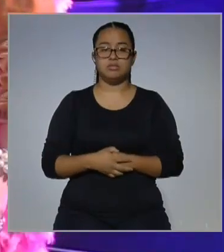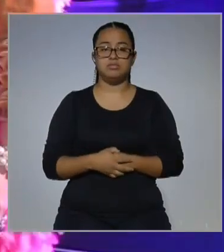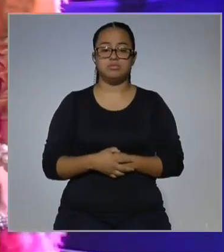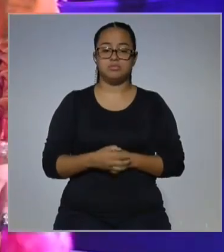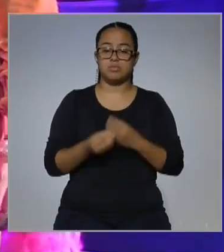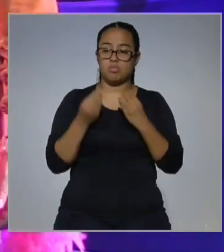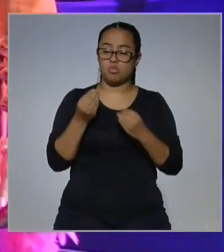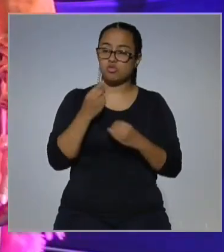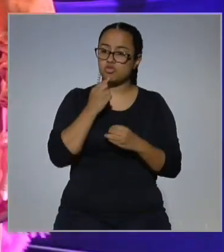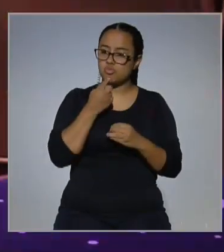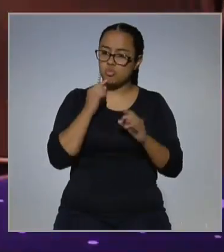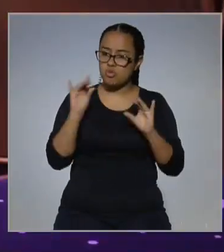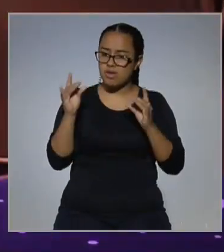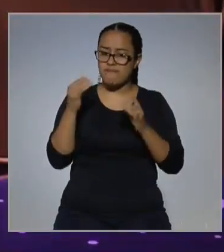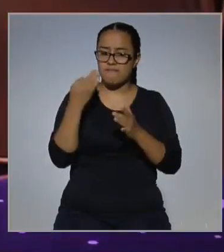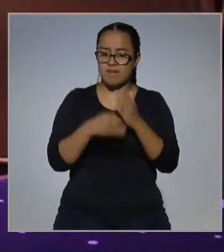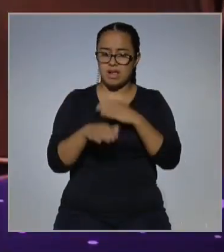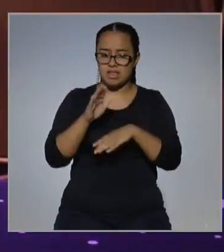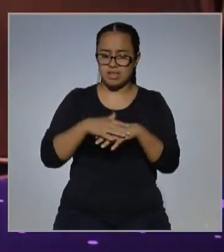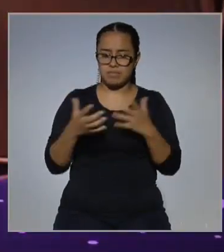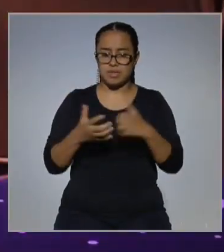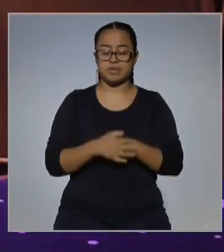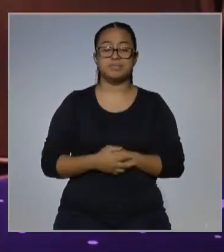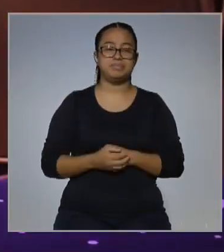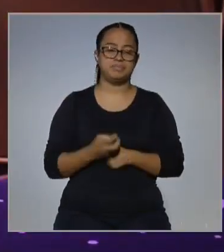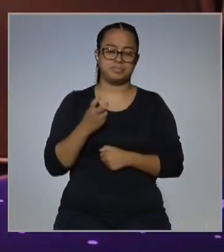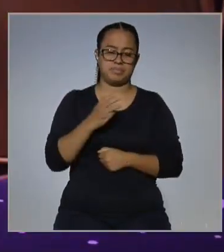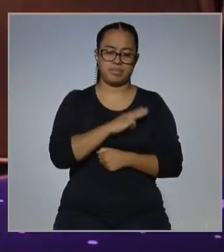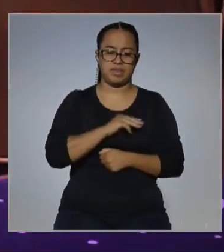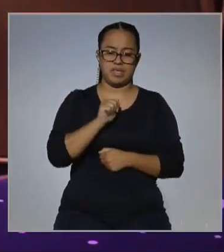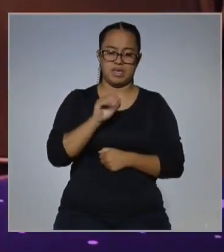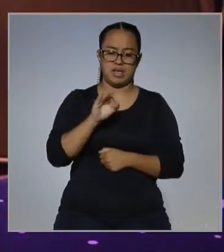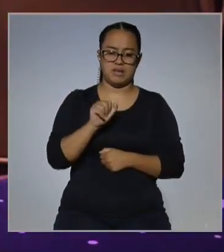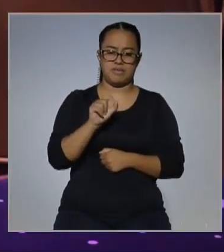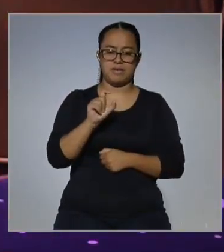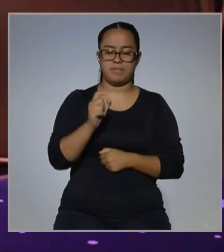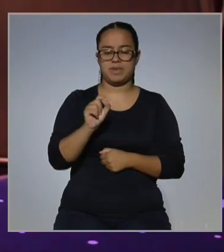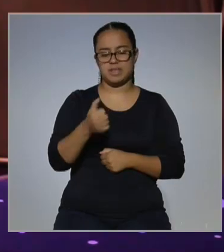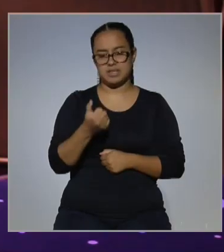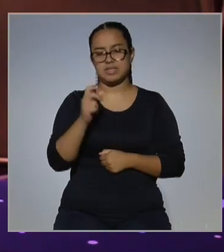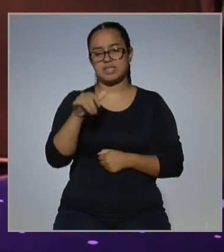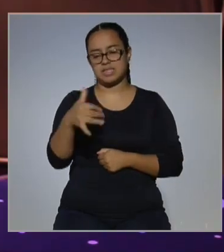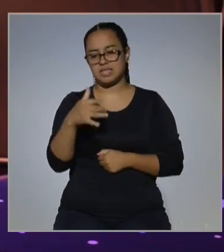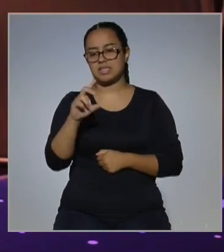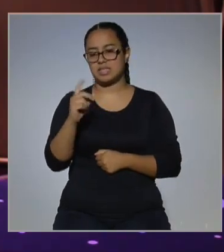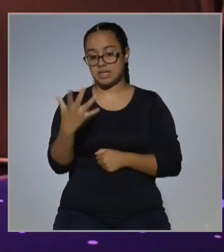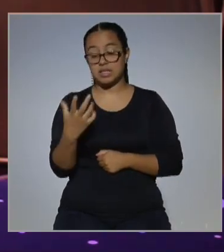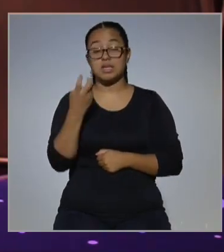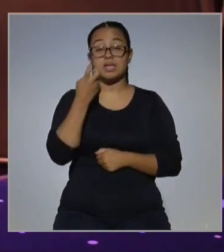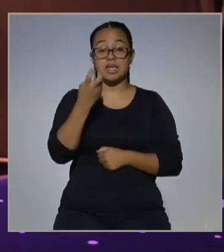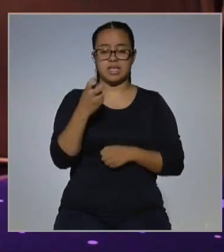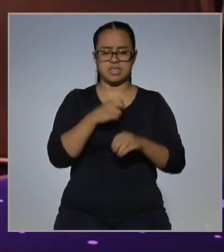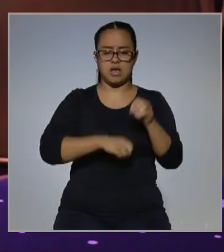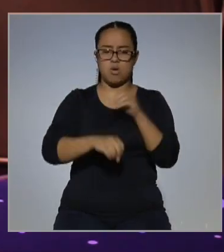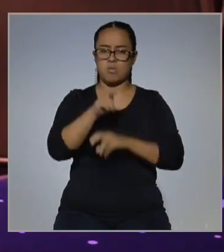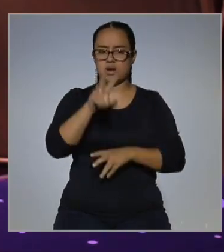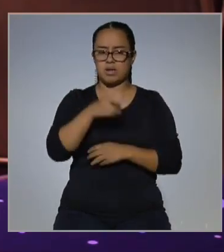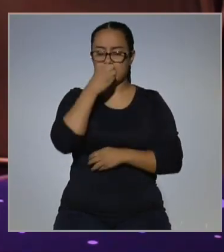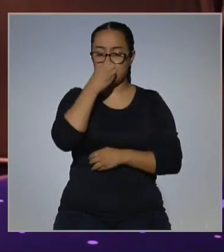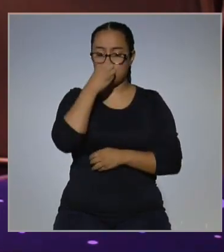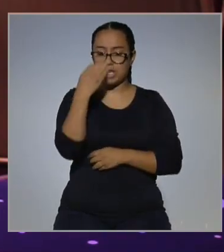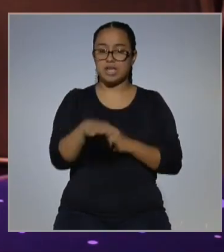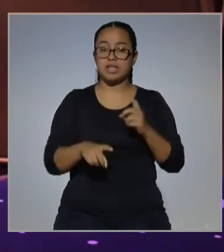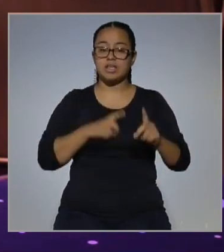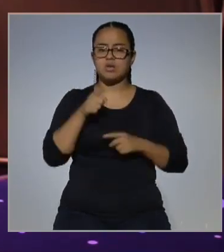Tantos títeres por hacer. Misión Alfa 261535 en busca de la abuela es una obra muy divertida donde